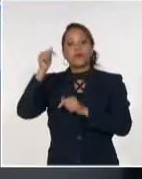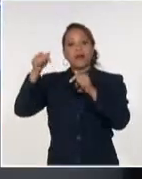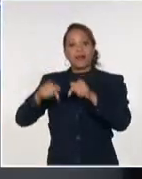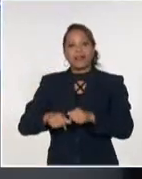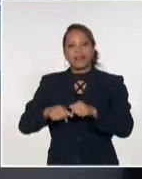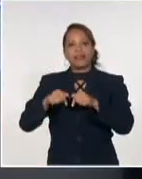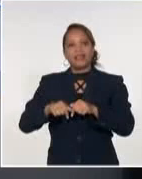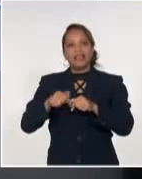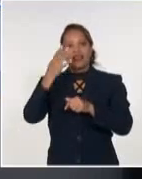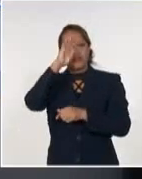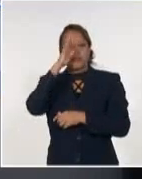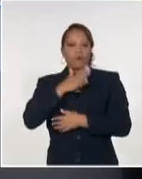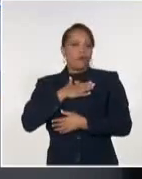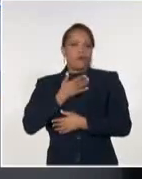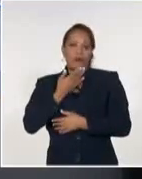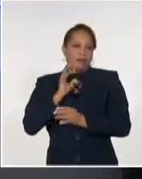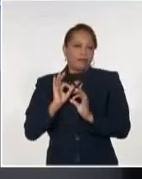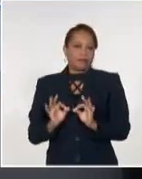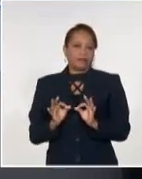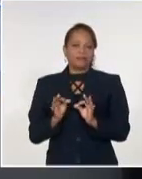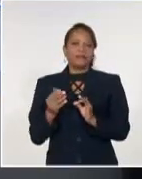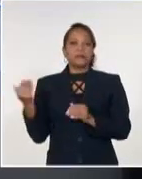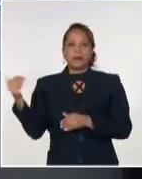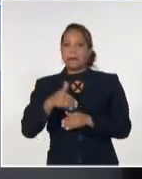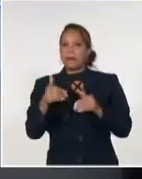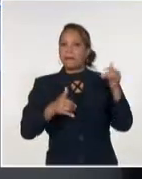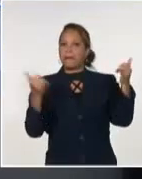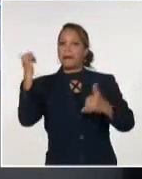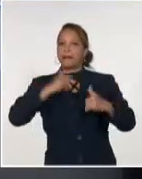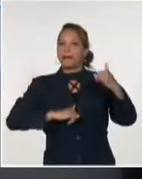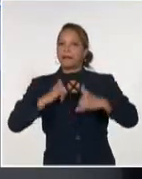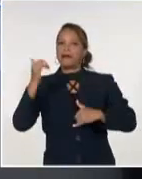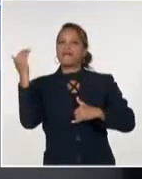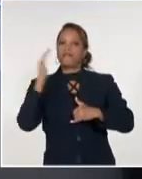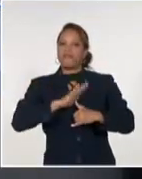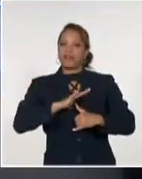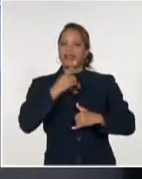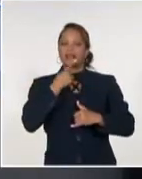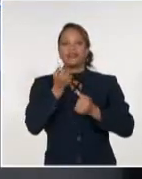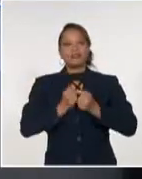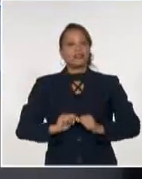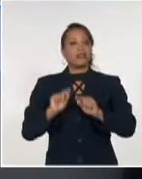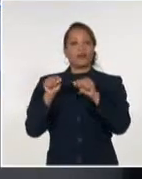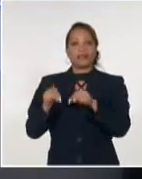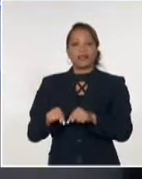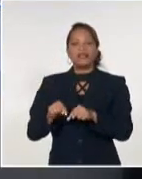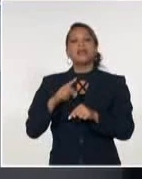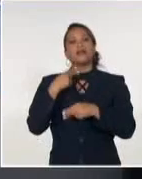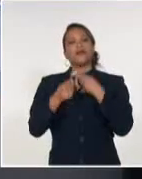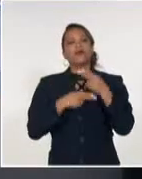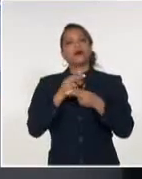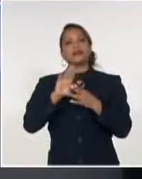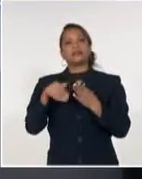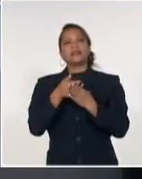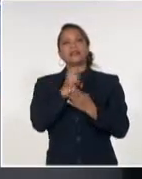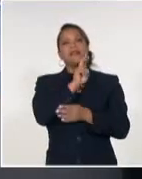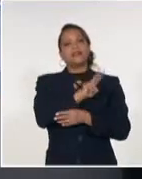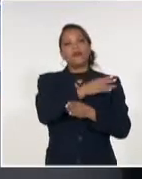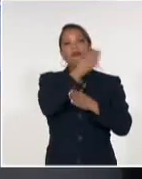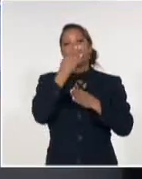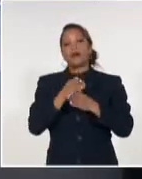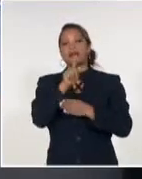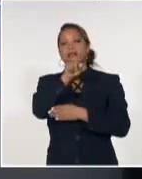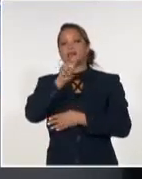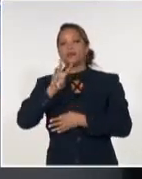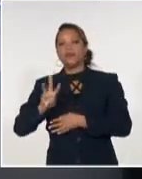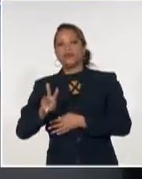en su patria, en el país en el cual nacieron. Y esta edición, la segunda edición, se estará desarrollando del 2 al 12 de noviembre